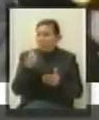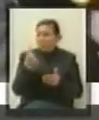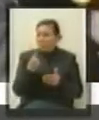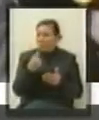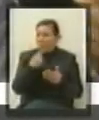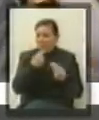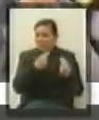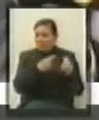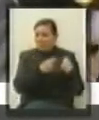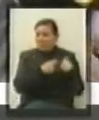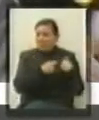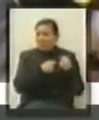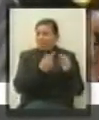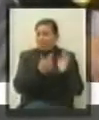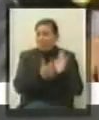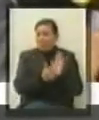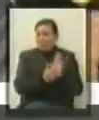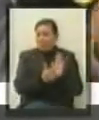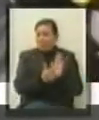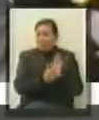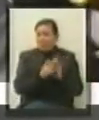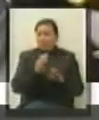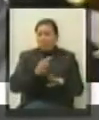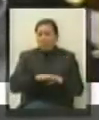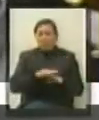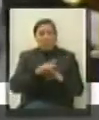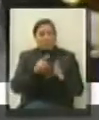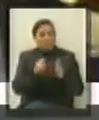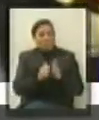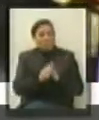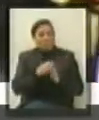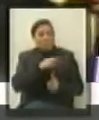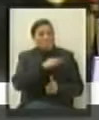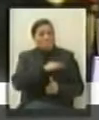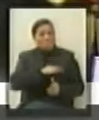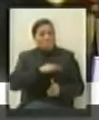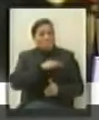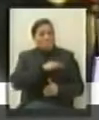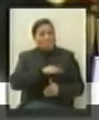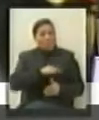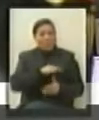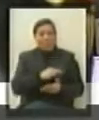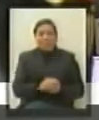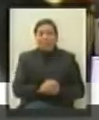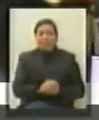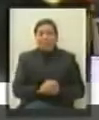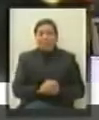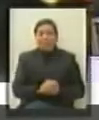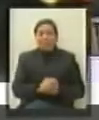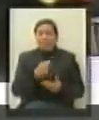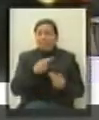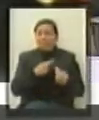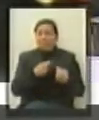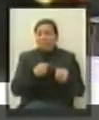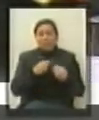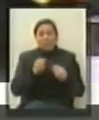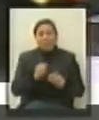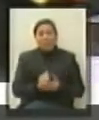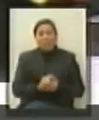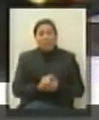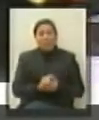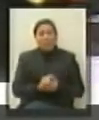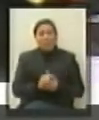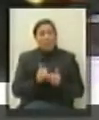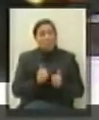era mi responsabilidad legal, sino que sobre todo era mi responsabilidad moral. Y esa responsabilidad la cumplo, señores, en